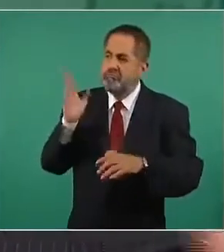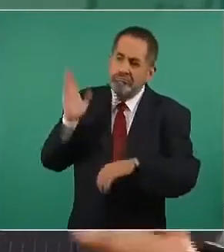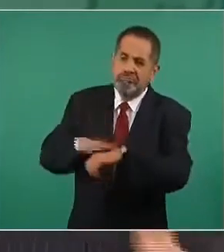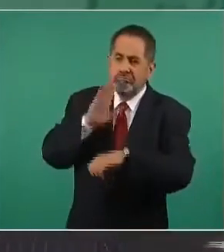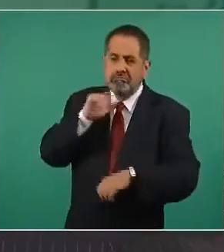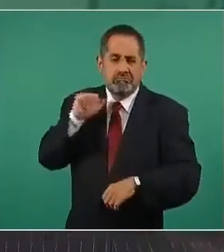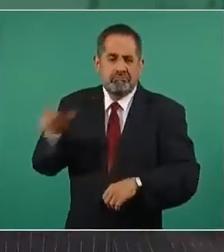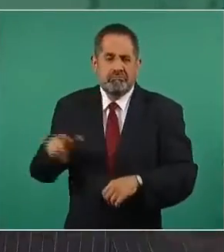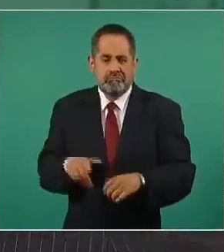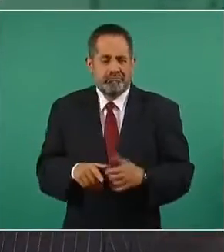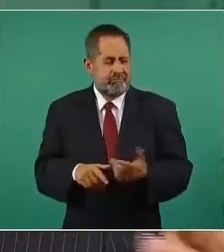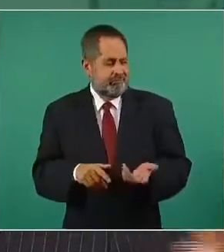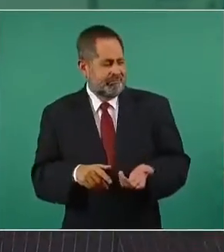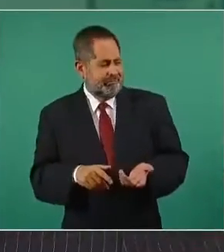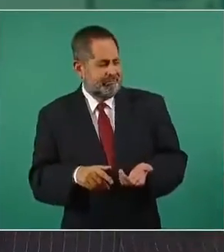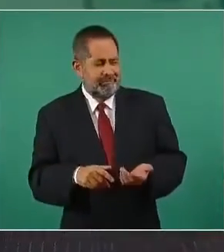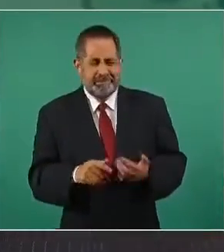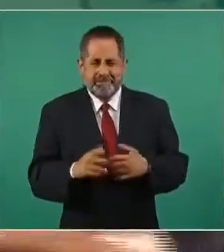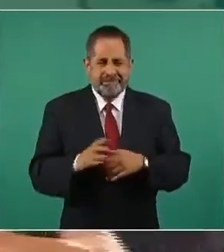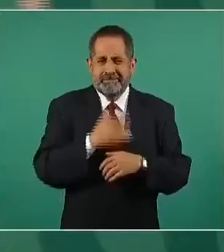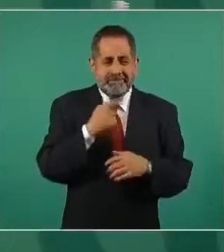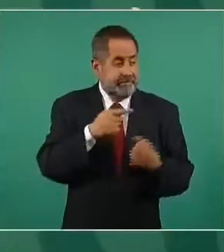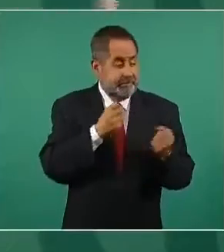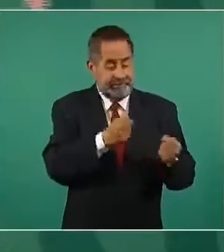porque fue apabullante.